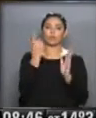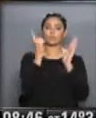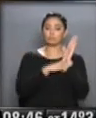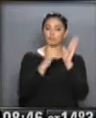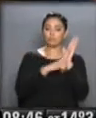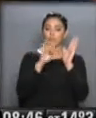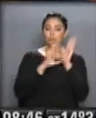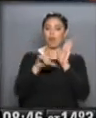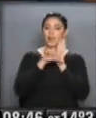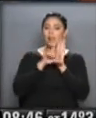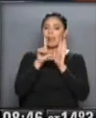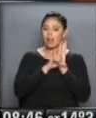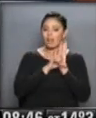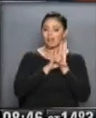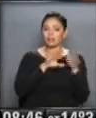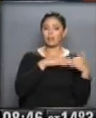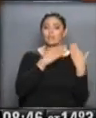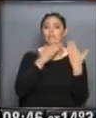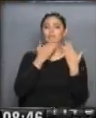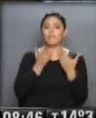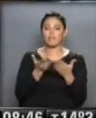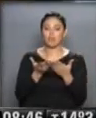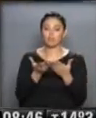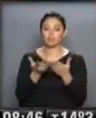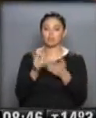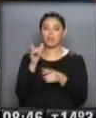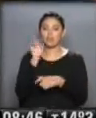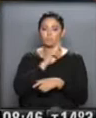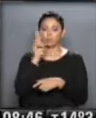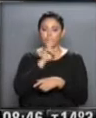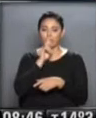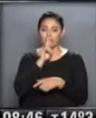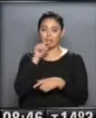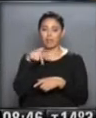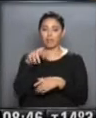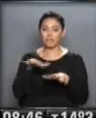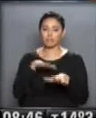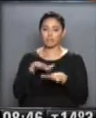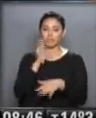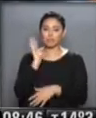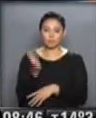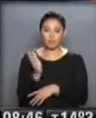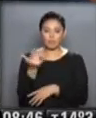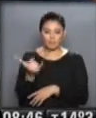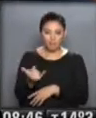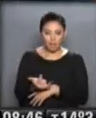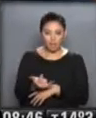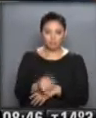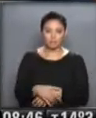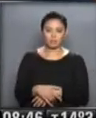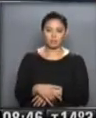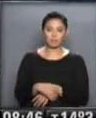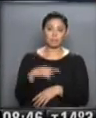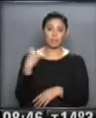que apunte al fortalecimiento integral de una mujer que está en situación de violencia, obviamente que